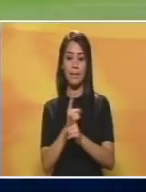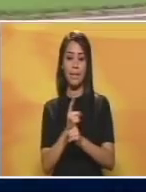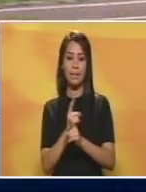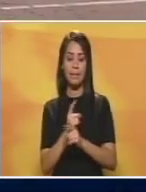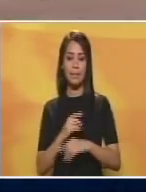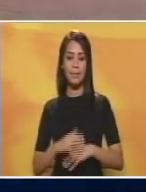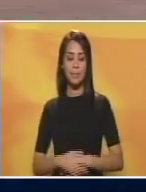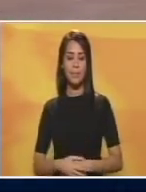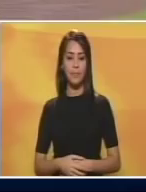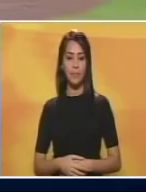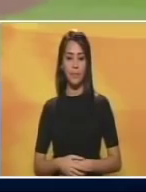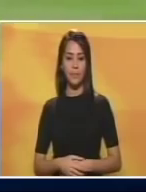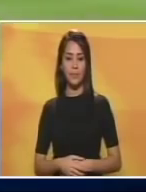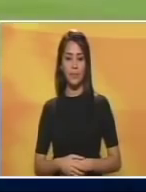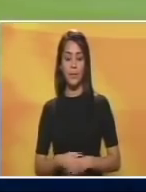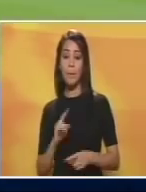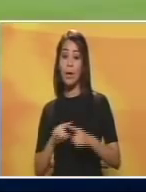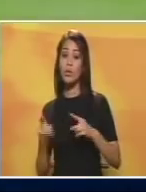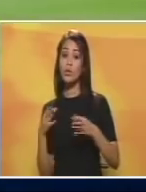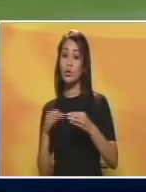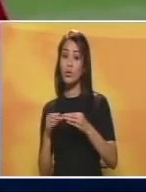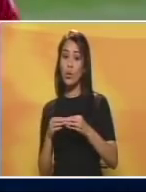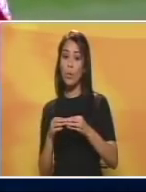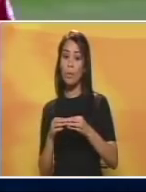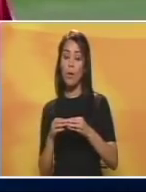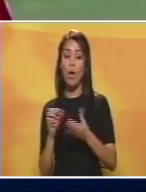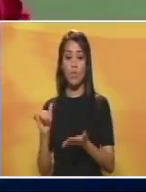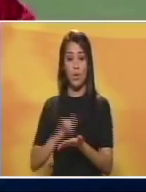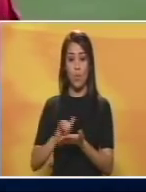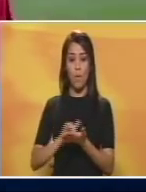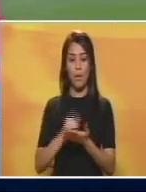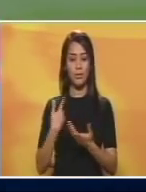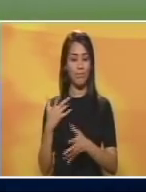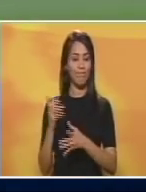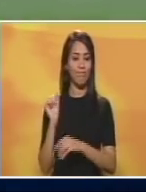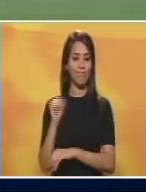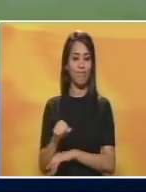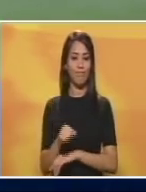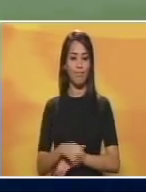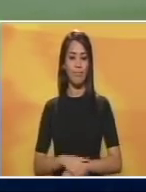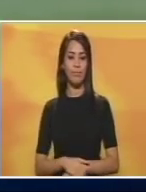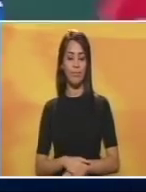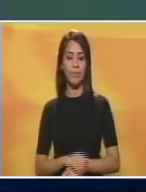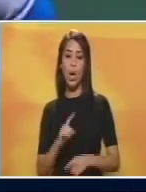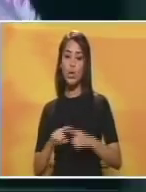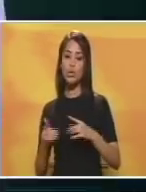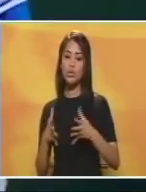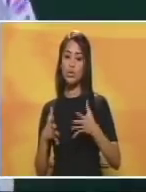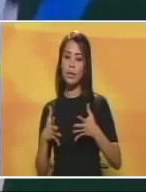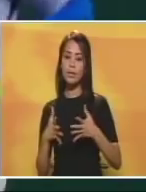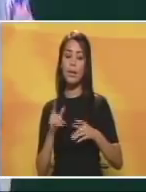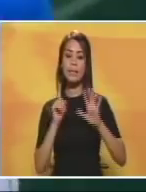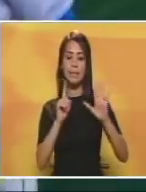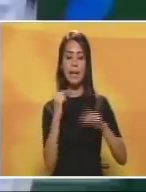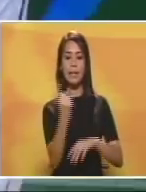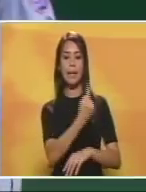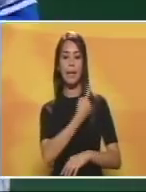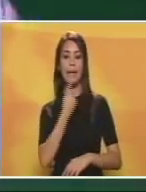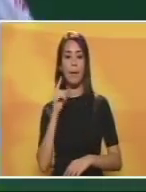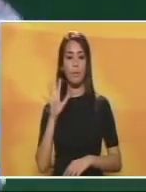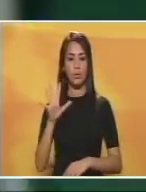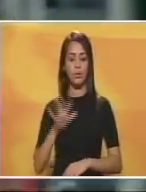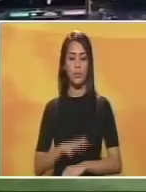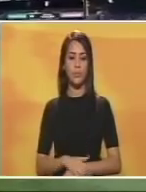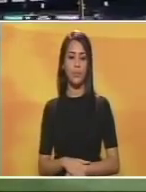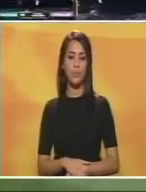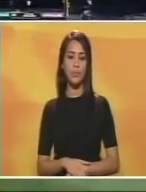la ventaja de los Mets de Nueva York, que terminaron venciendo en entradas extras a los Nacionales de Washington 6-5.